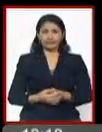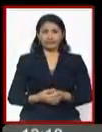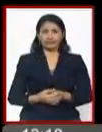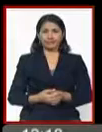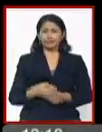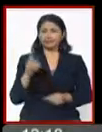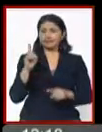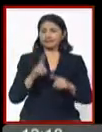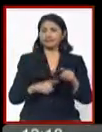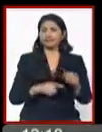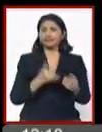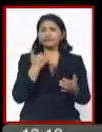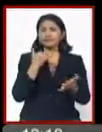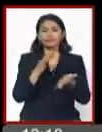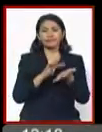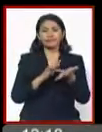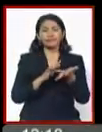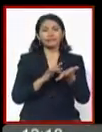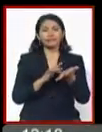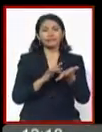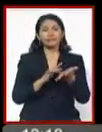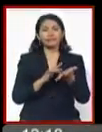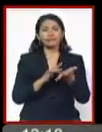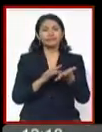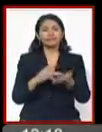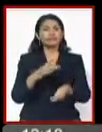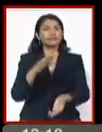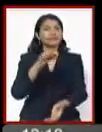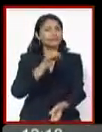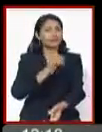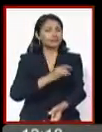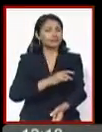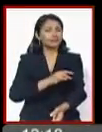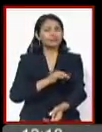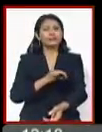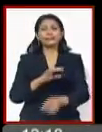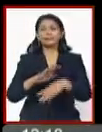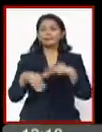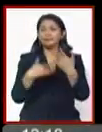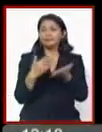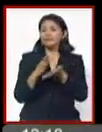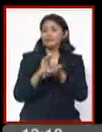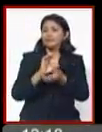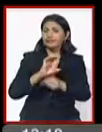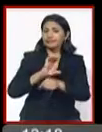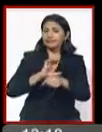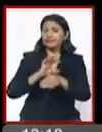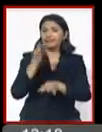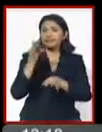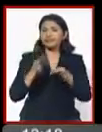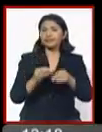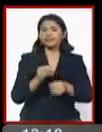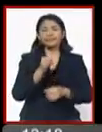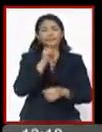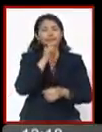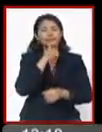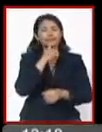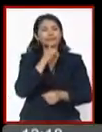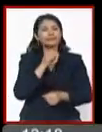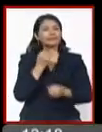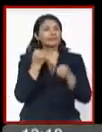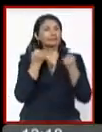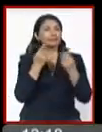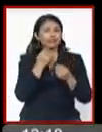no me puedes fallar los medicamentos un calmante los suero los cremas no les puedes fallar pueden ser en falla el no lo aguantan los